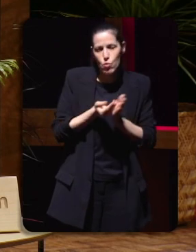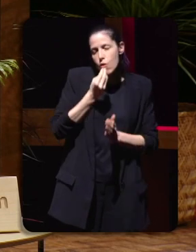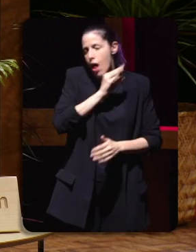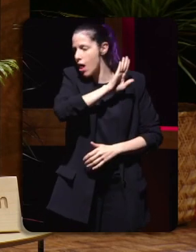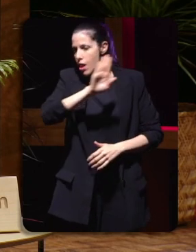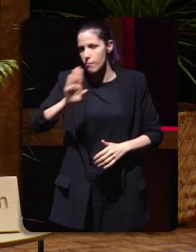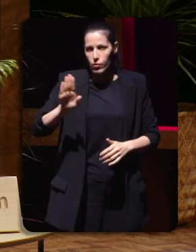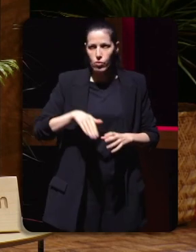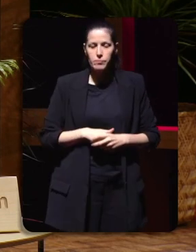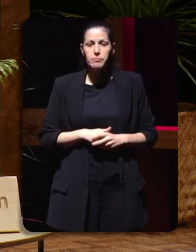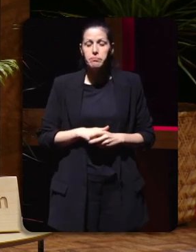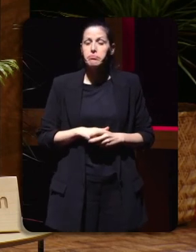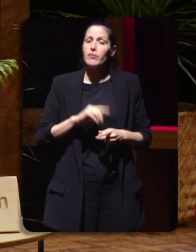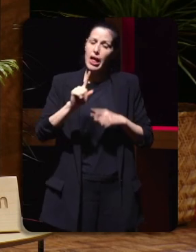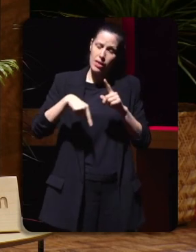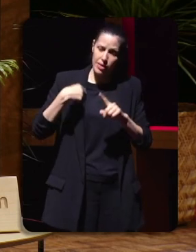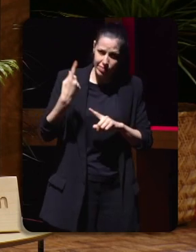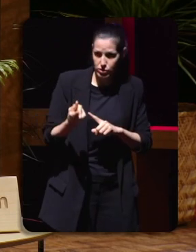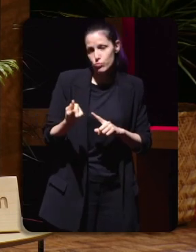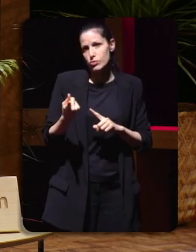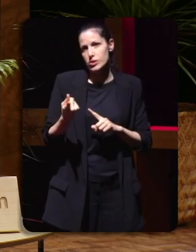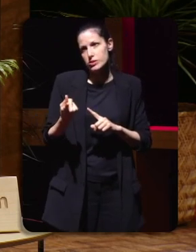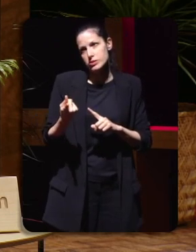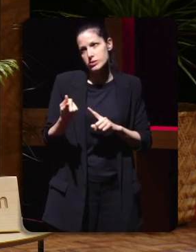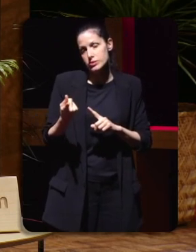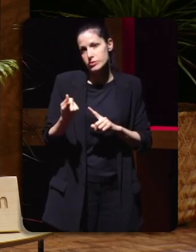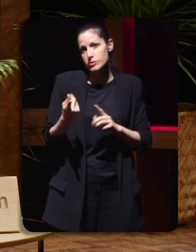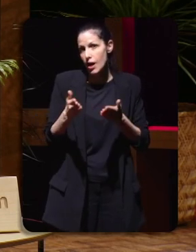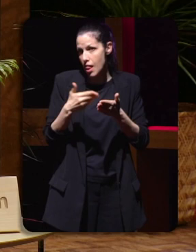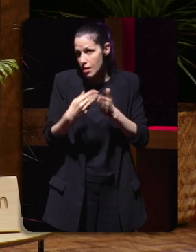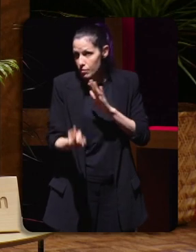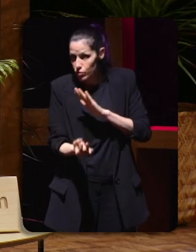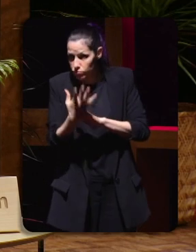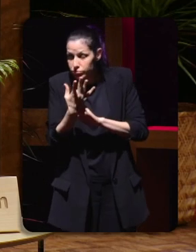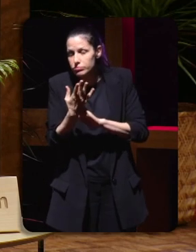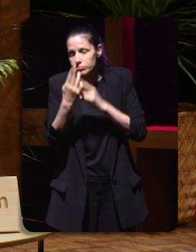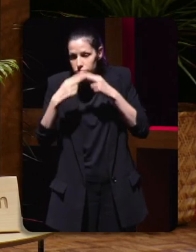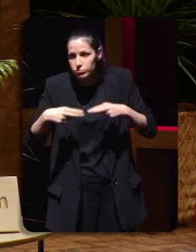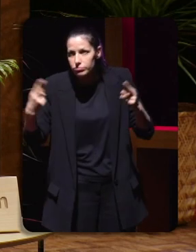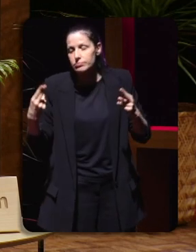este texto Pues muchas veces me piden hablar de maternidad